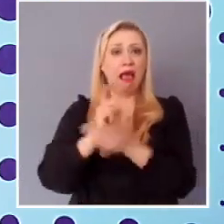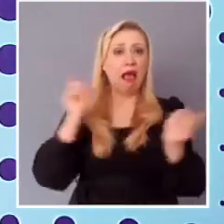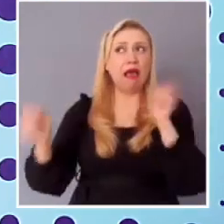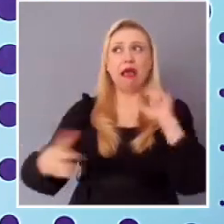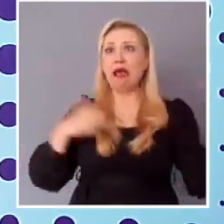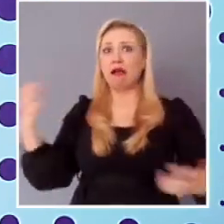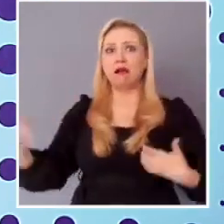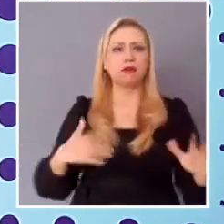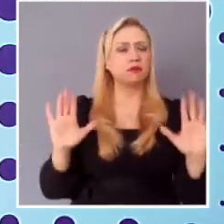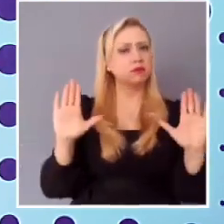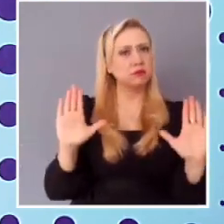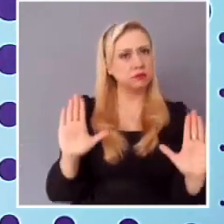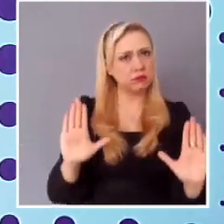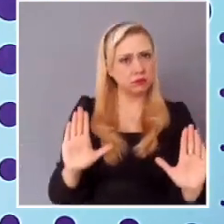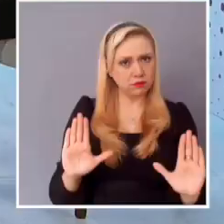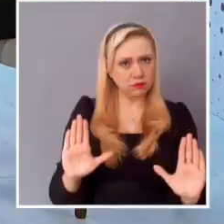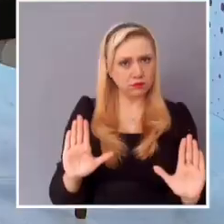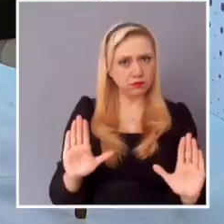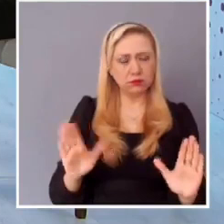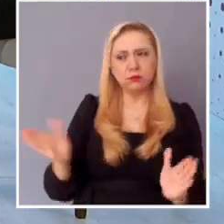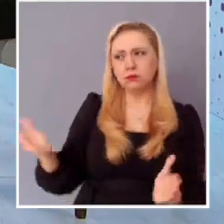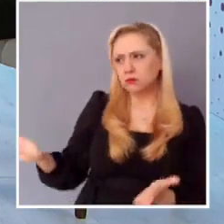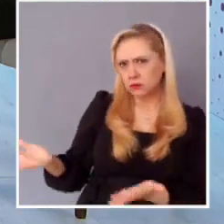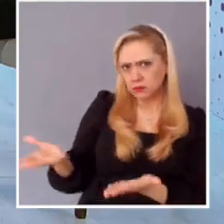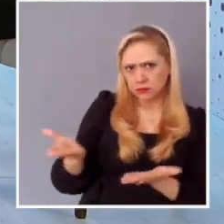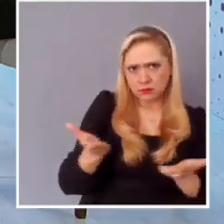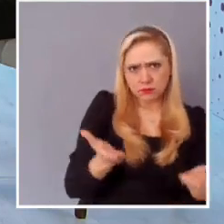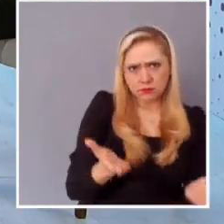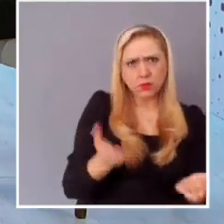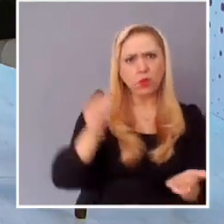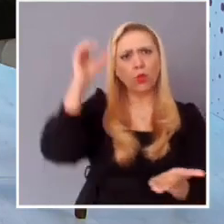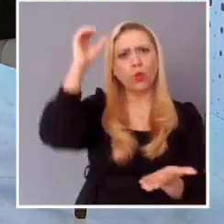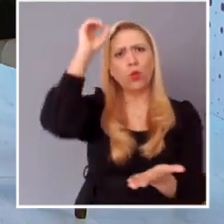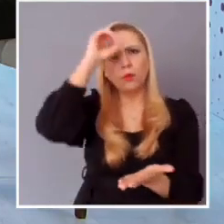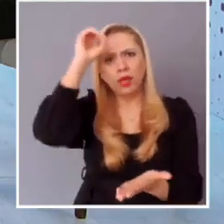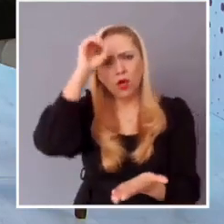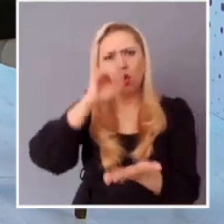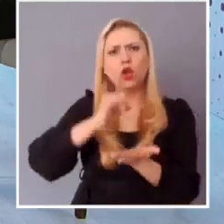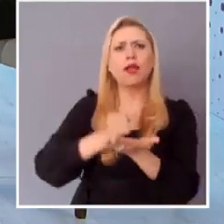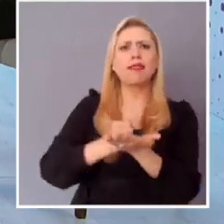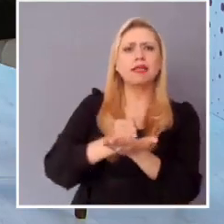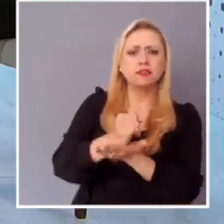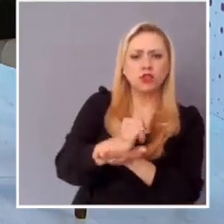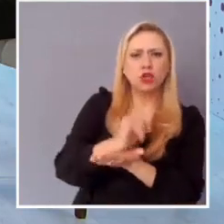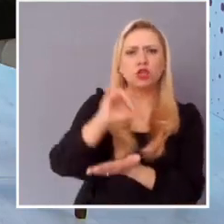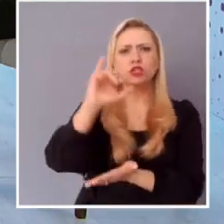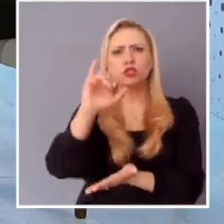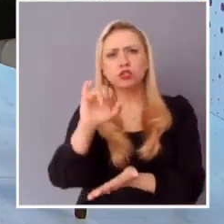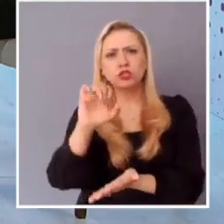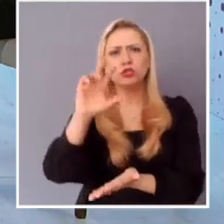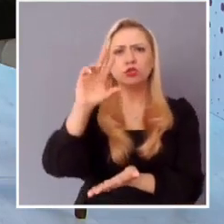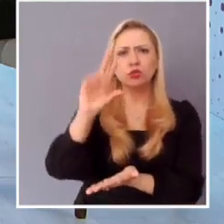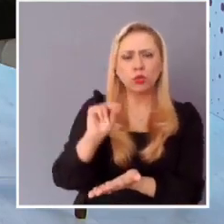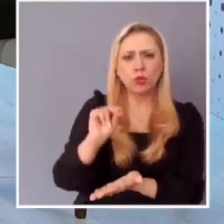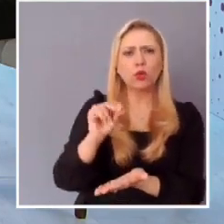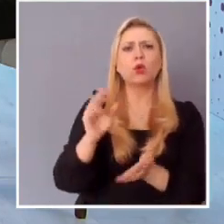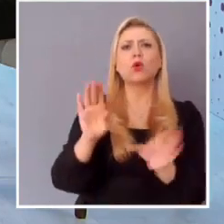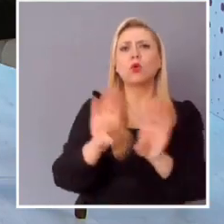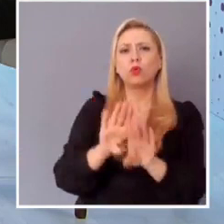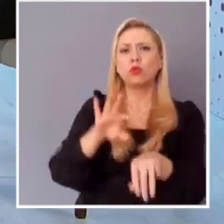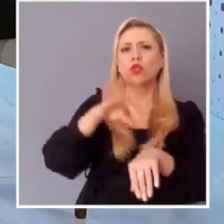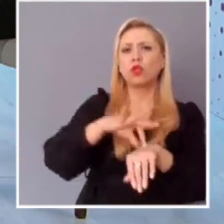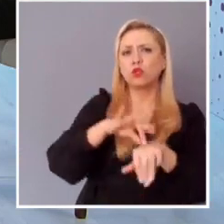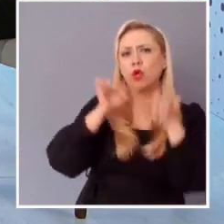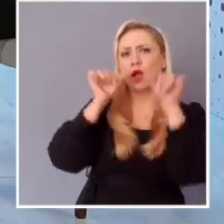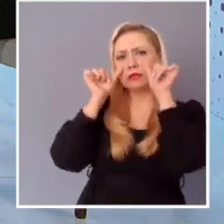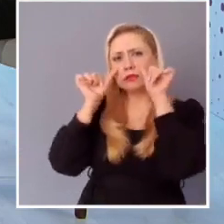propuestas, que puedan tomar también decisiones y que sean informadas e informados sobre estos procedimientos, bueno,